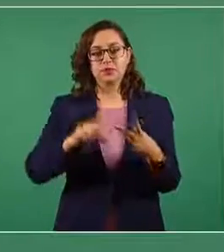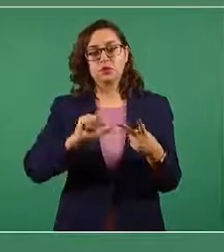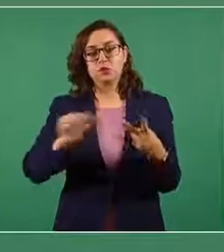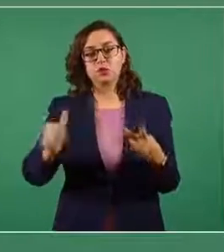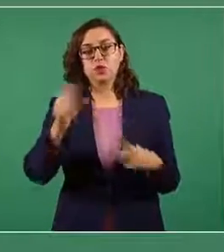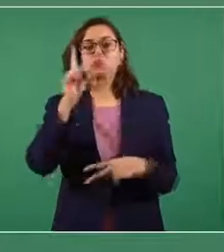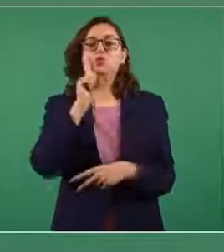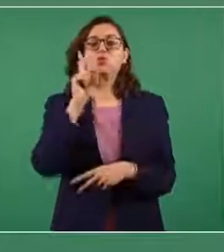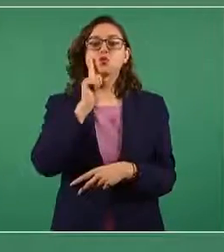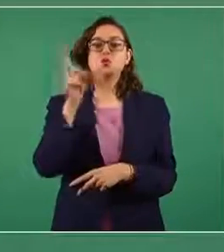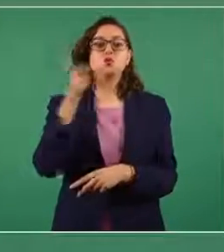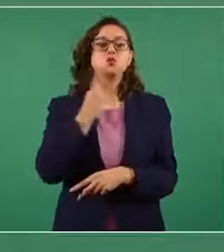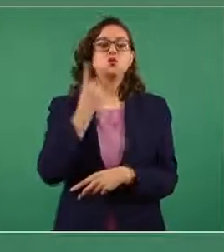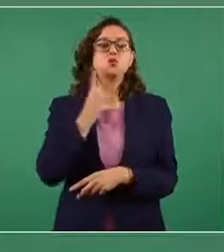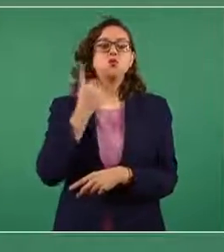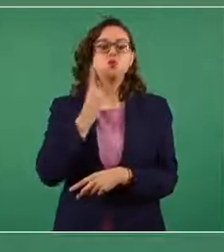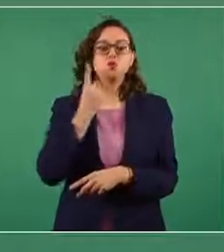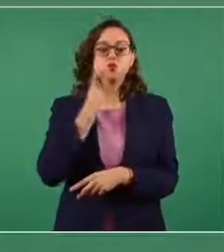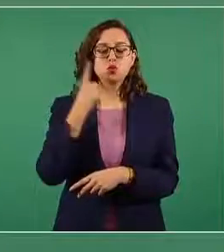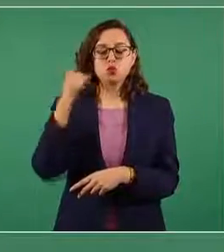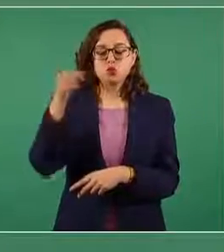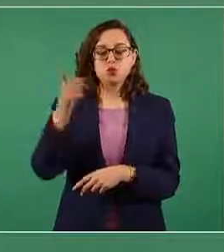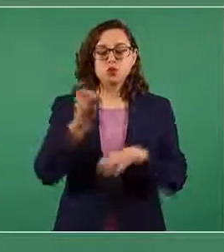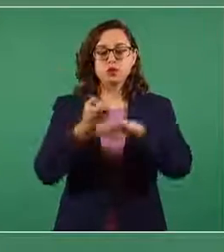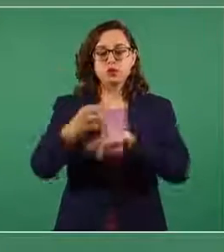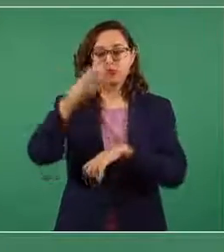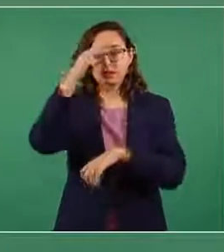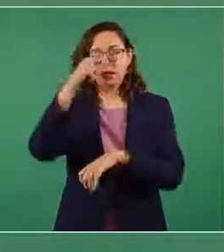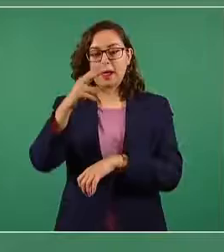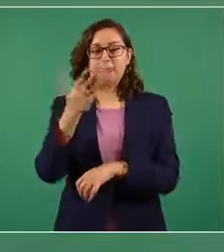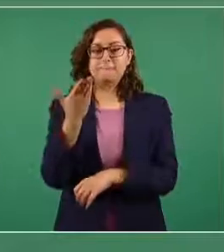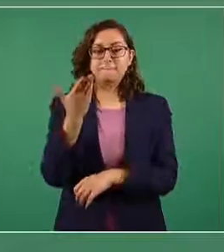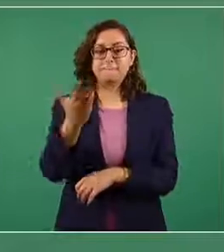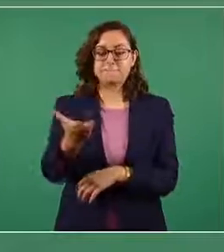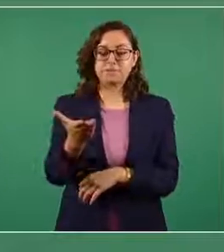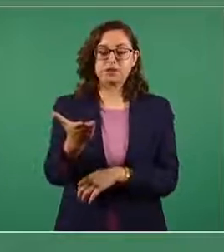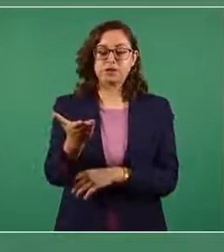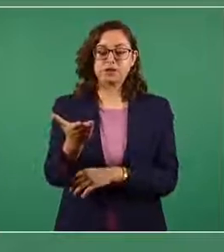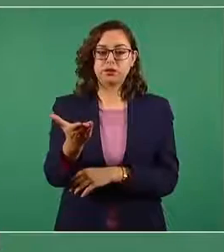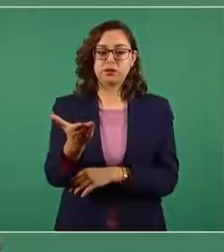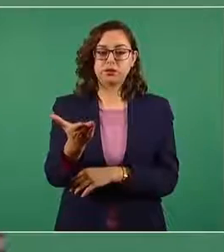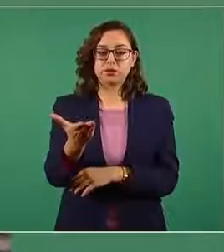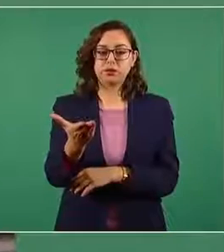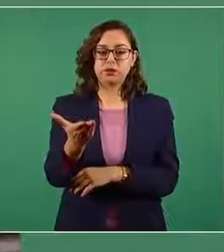la legisladora, pues le pedimos